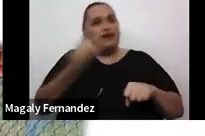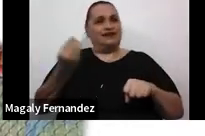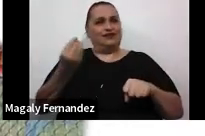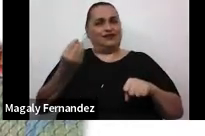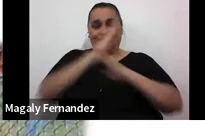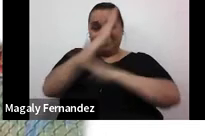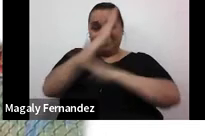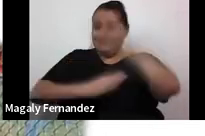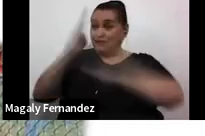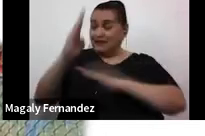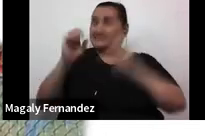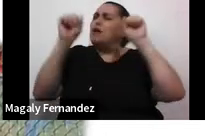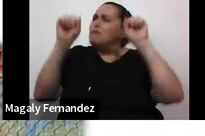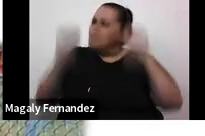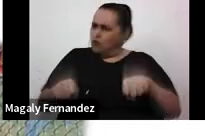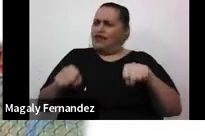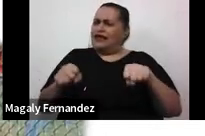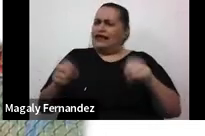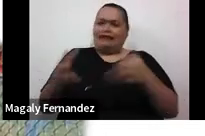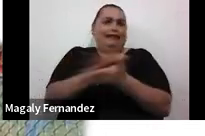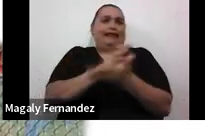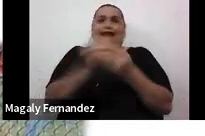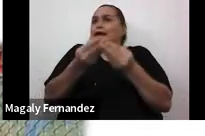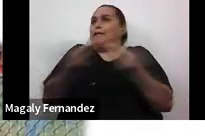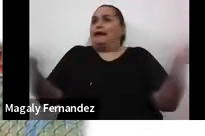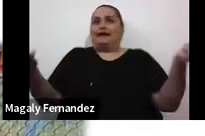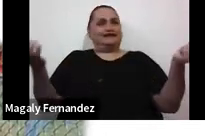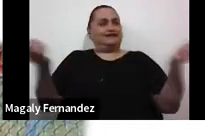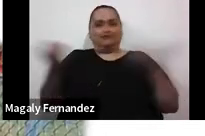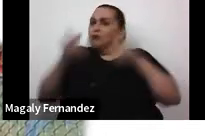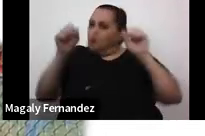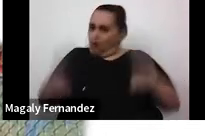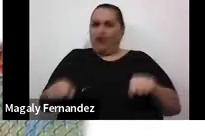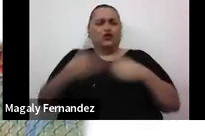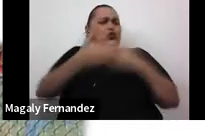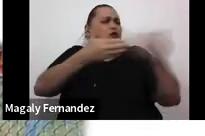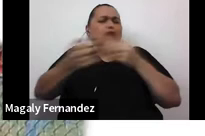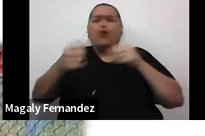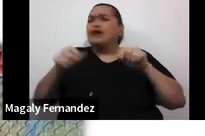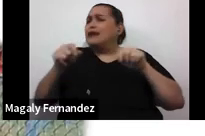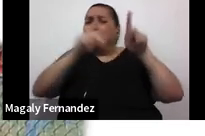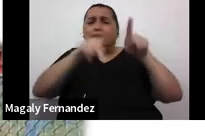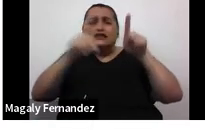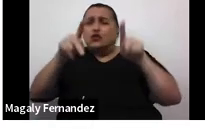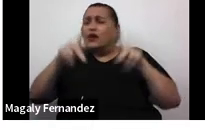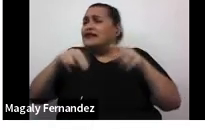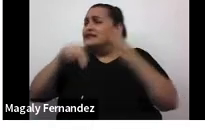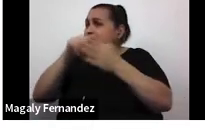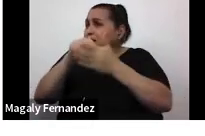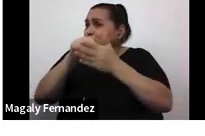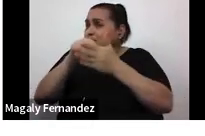puede llegar incluso a desaparecer Aunque la gente siga teniendo grandes limitaciones pasemos por favor a la